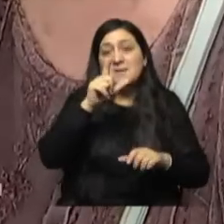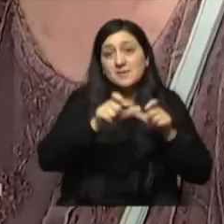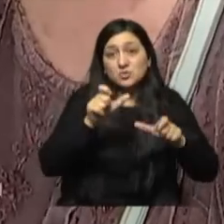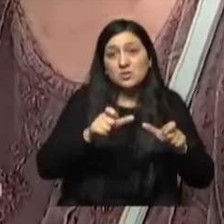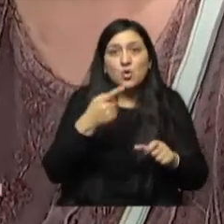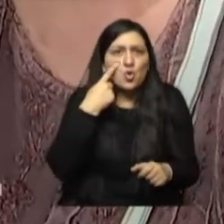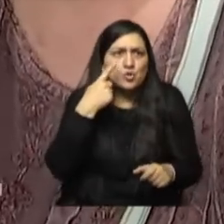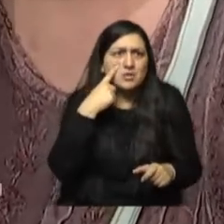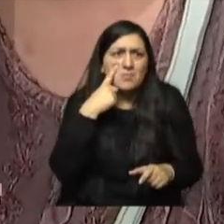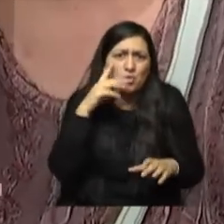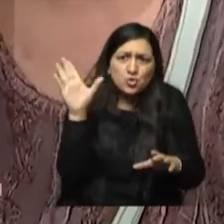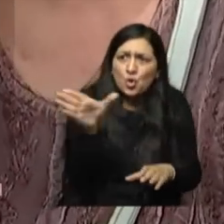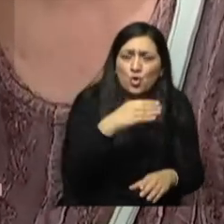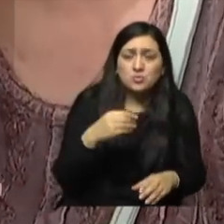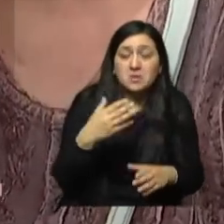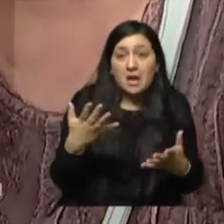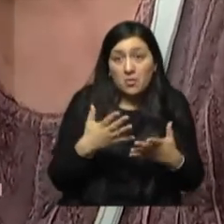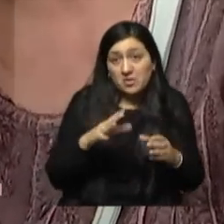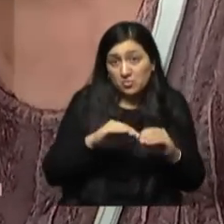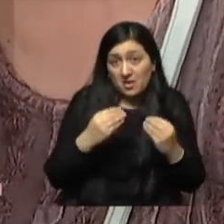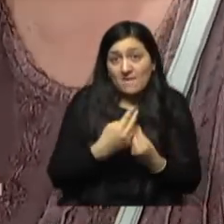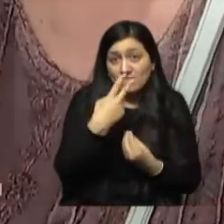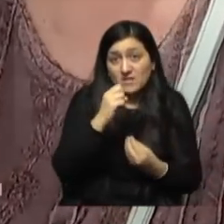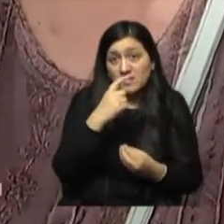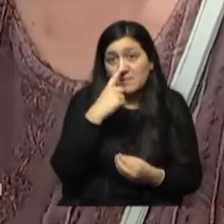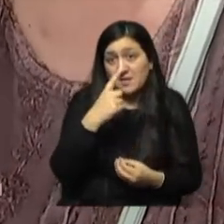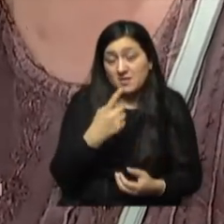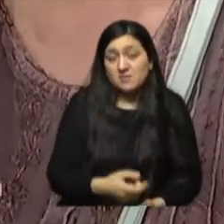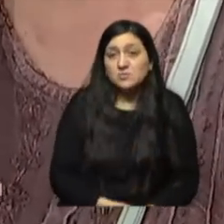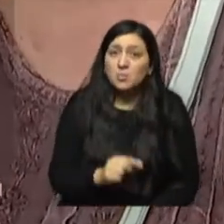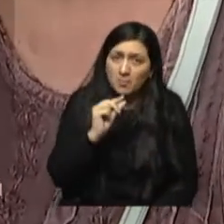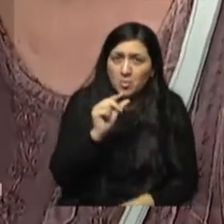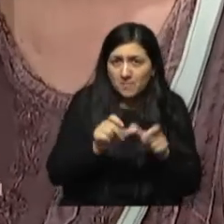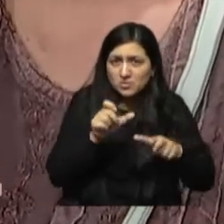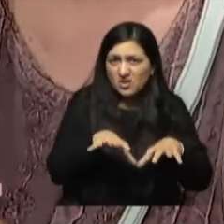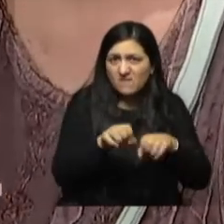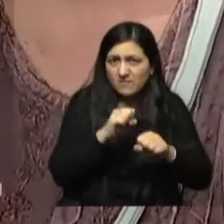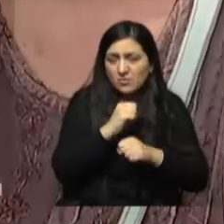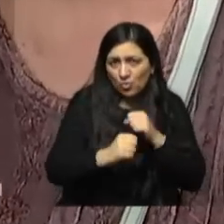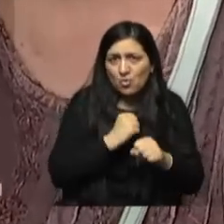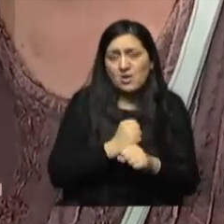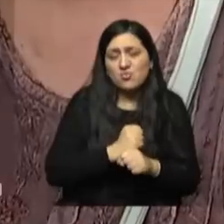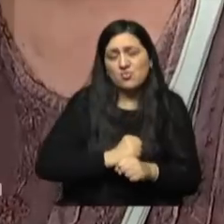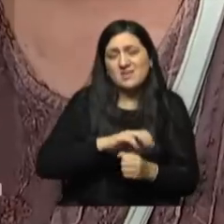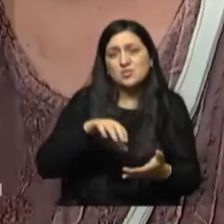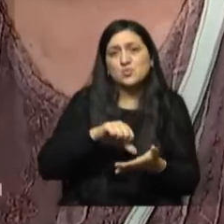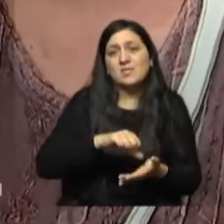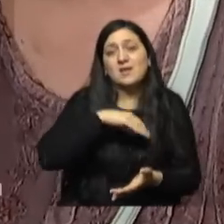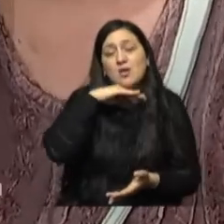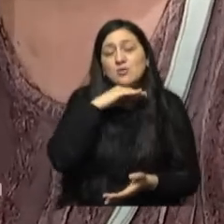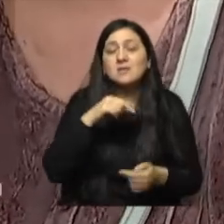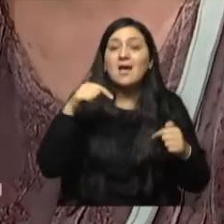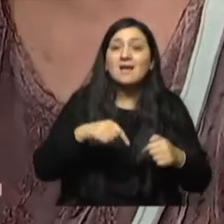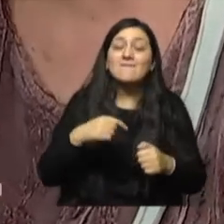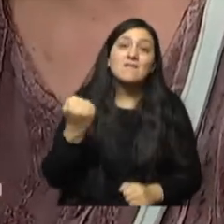Y ahora incluso no hemos crecido mucho, somos 20.000. En ese momento, digamos, acá había